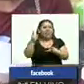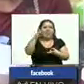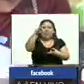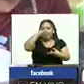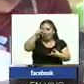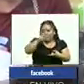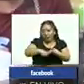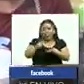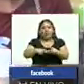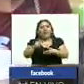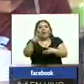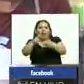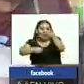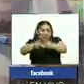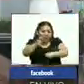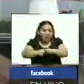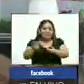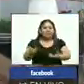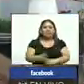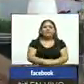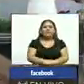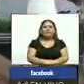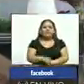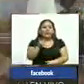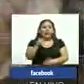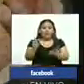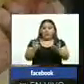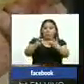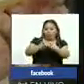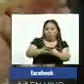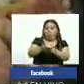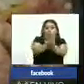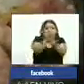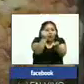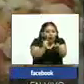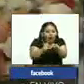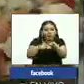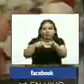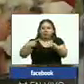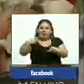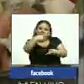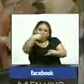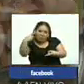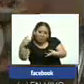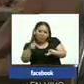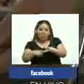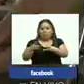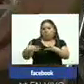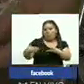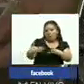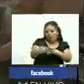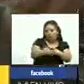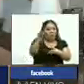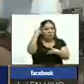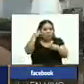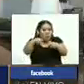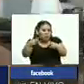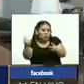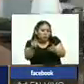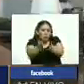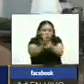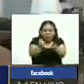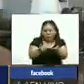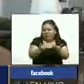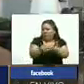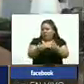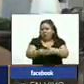cebada, café con leche, maracuyá, vainilla. Tenemos el mixto, el de concha, el de camarón, el de pescado, calamar, solo concha,